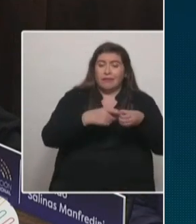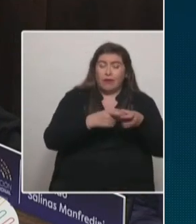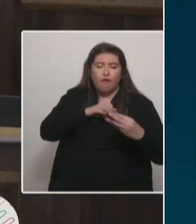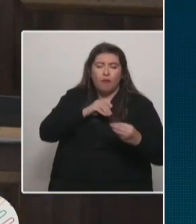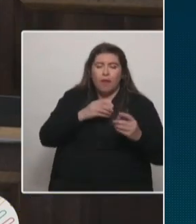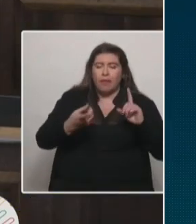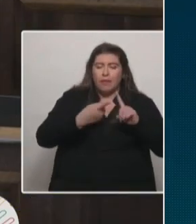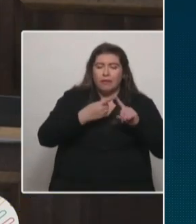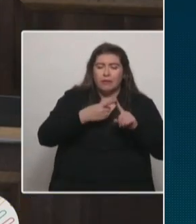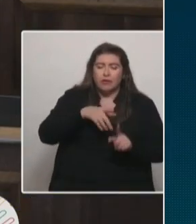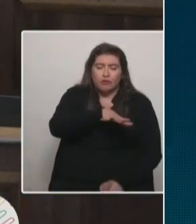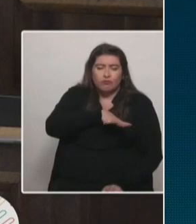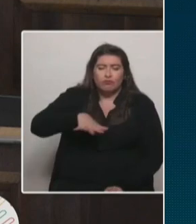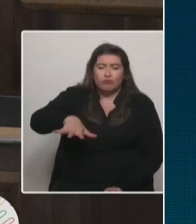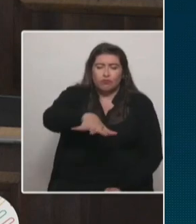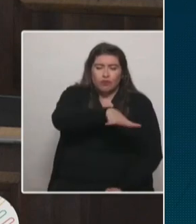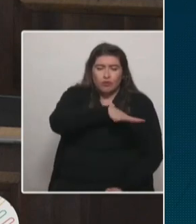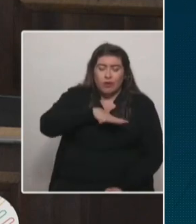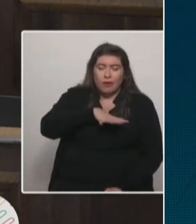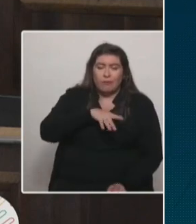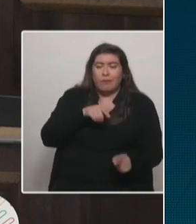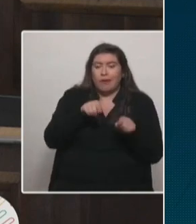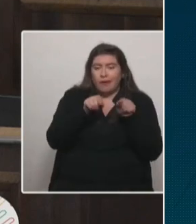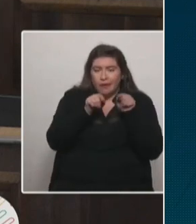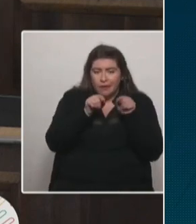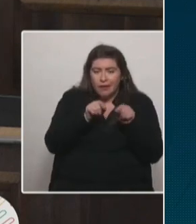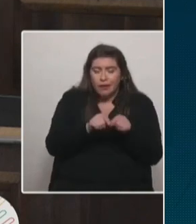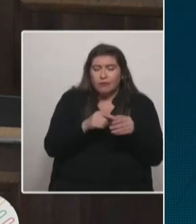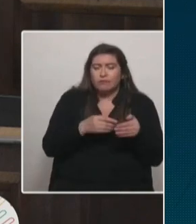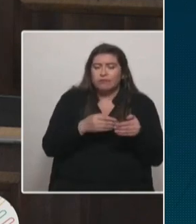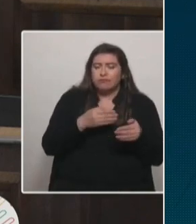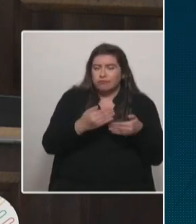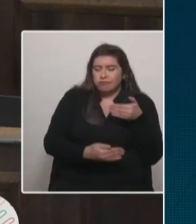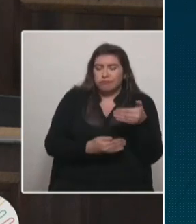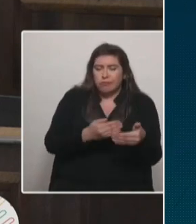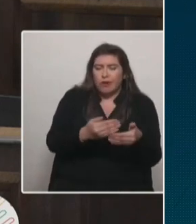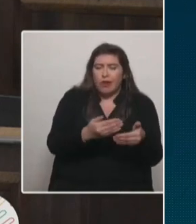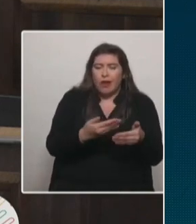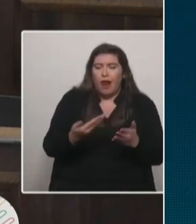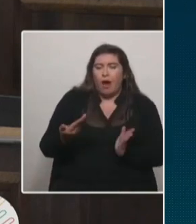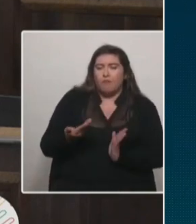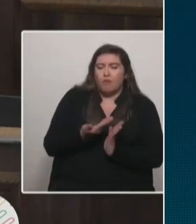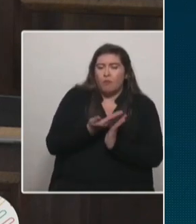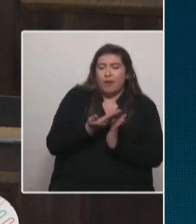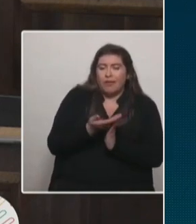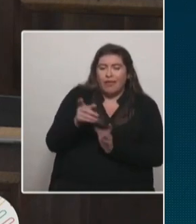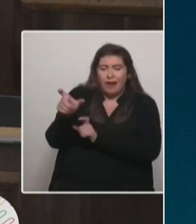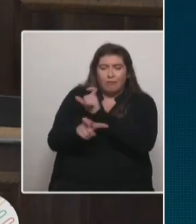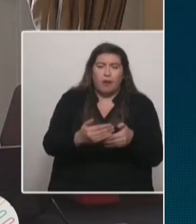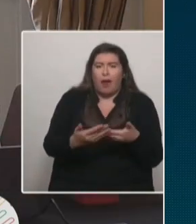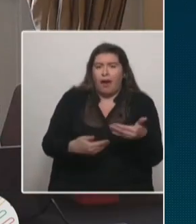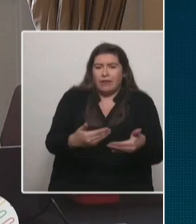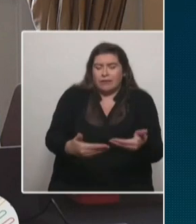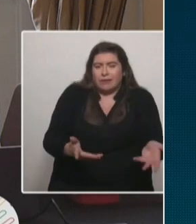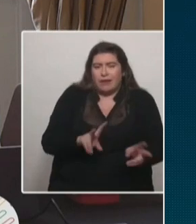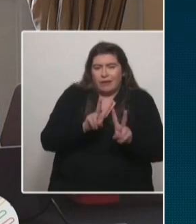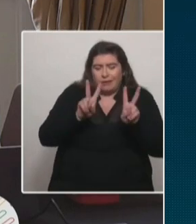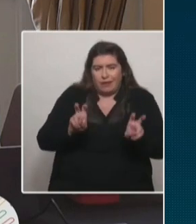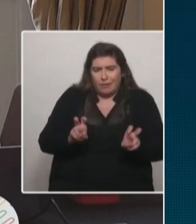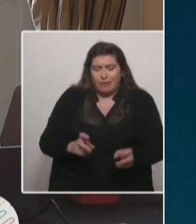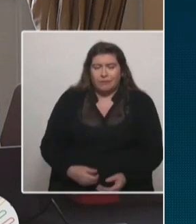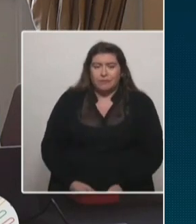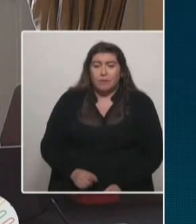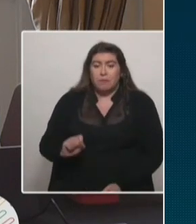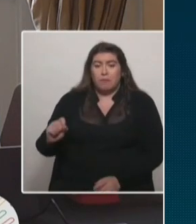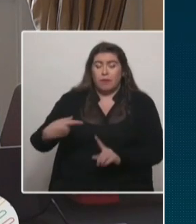sean populares me cuesta como entender bien a quién le hablan y cuál es el rol que a veces que están jugando algunas personas y